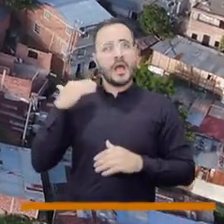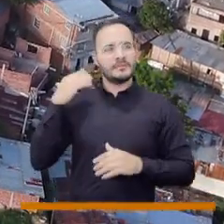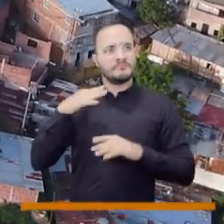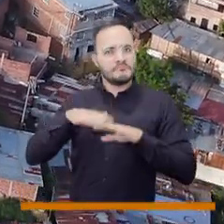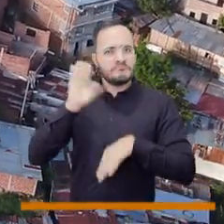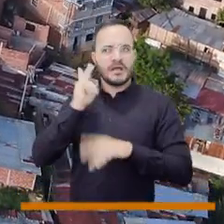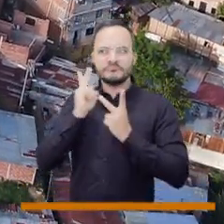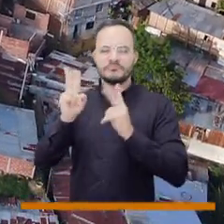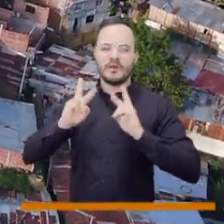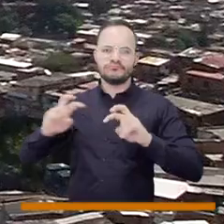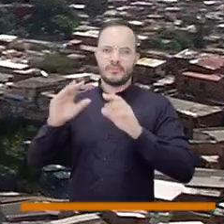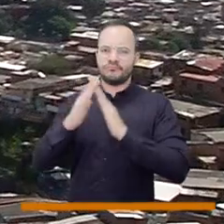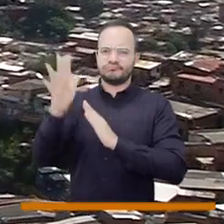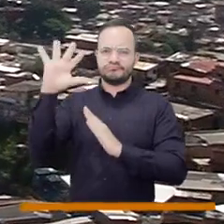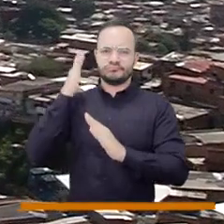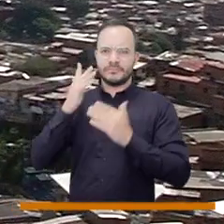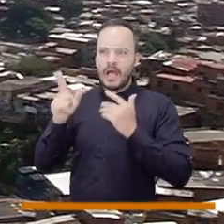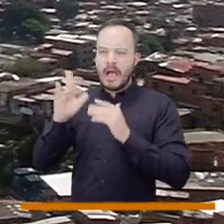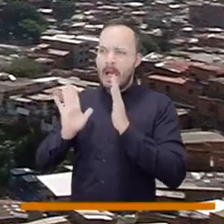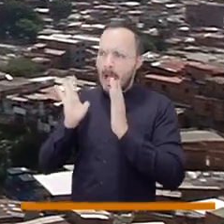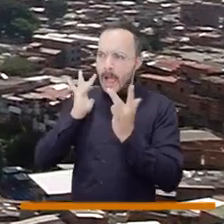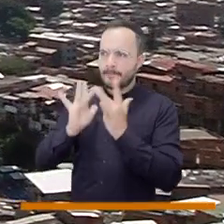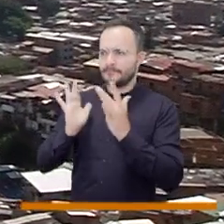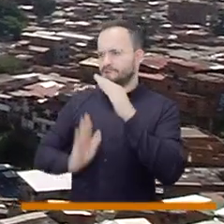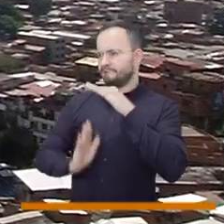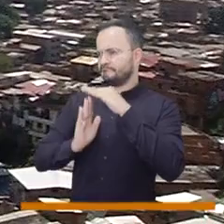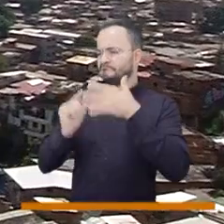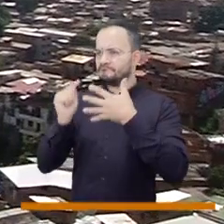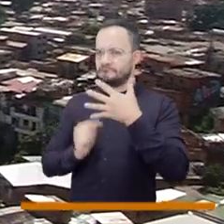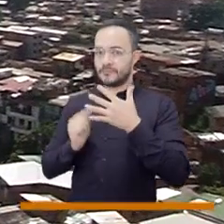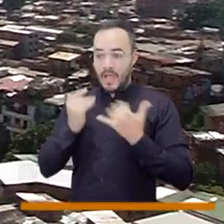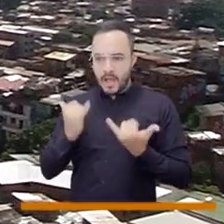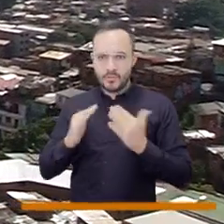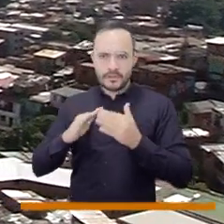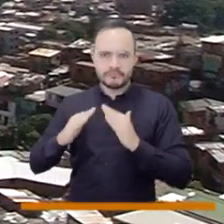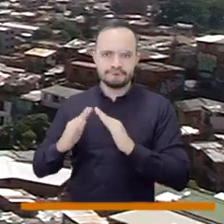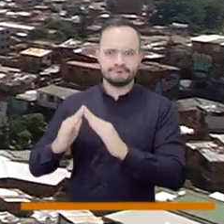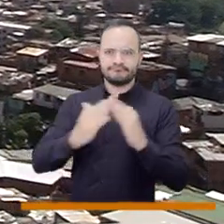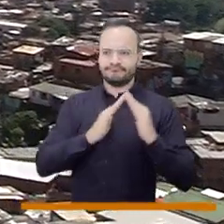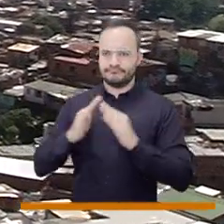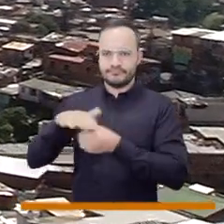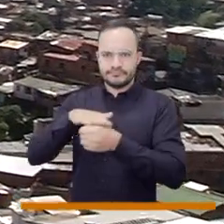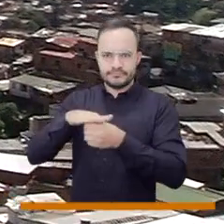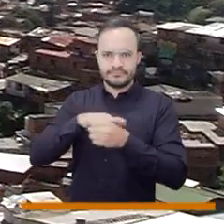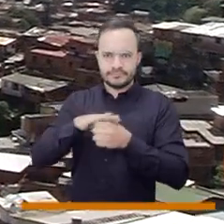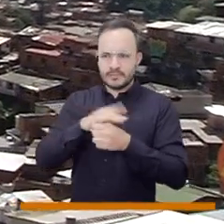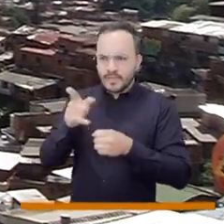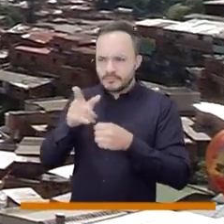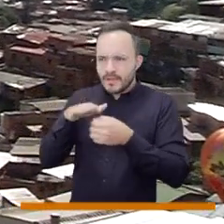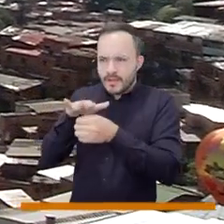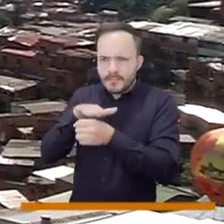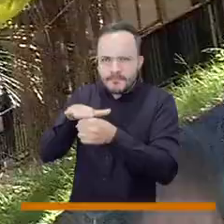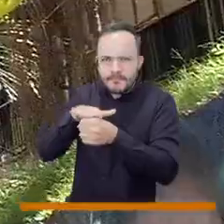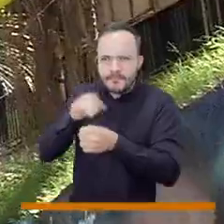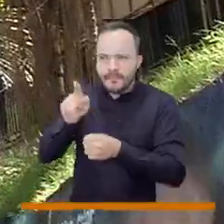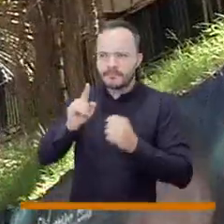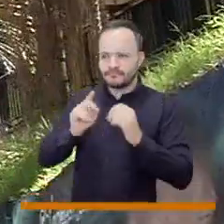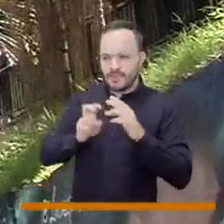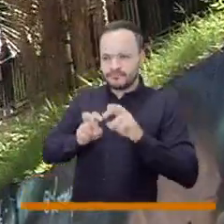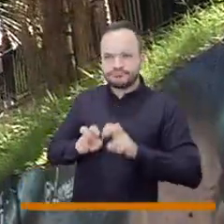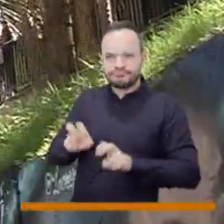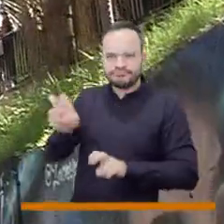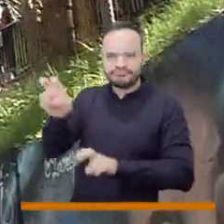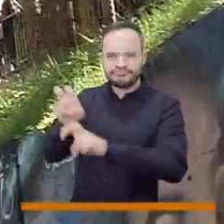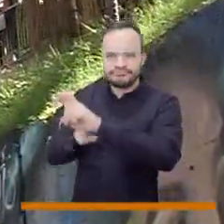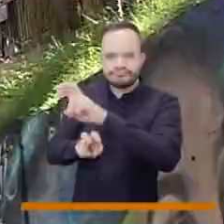vez que se hace un estudio técnico de este tipo en un entorno urbano y en unas condiciones como la que tiene la zona de las escaleras eléctricas de la Comuna 13.